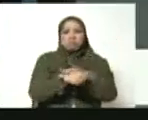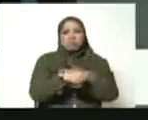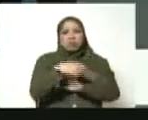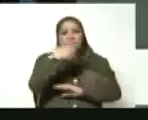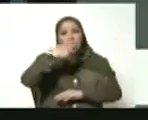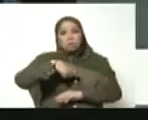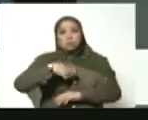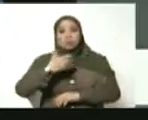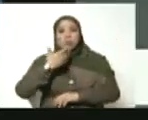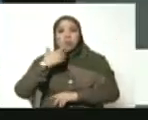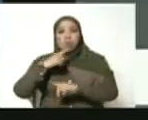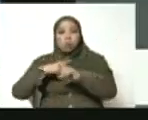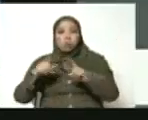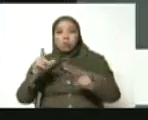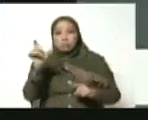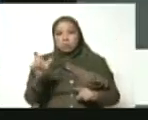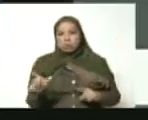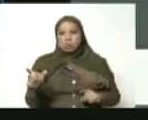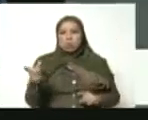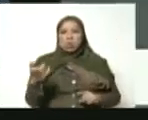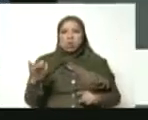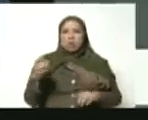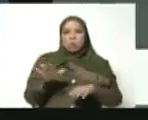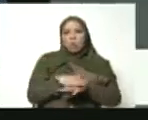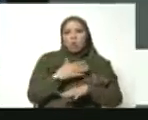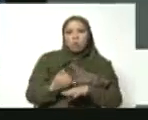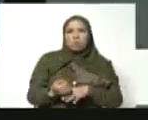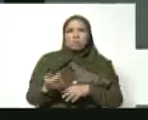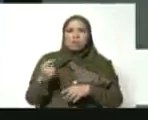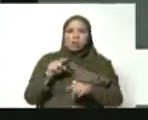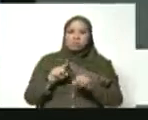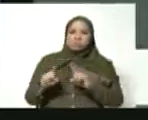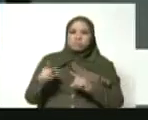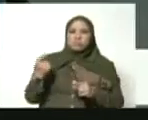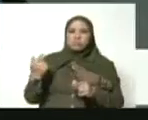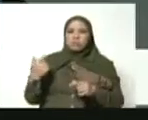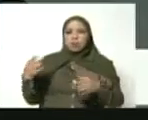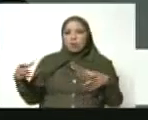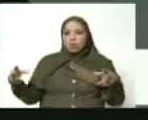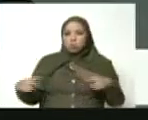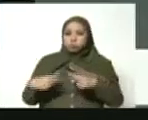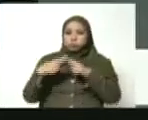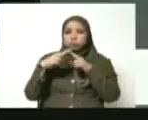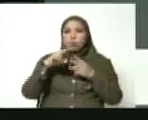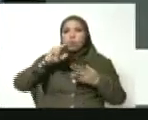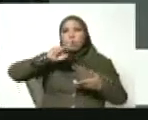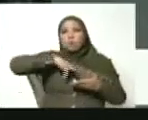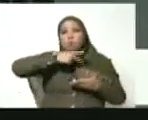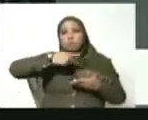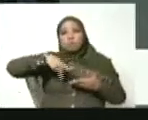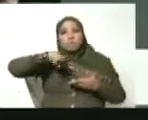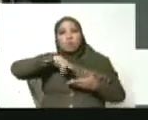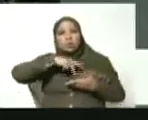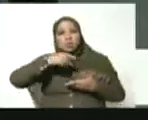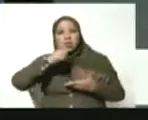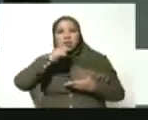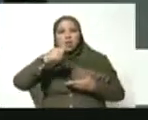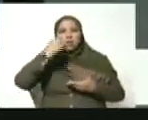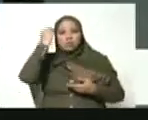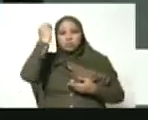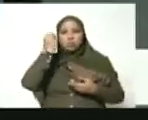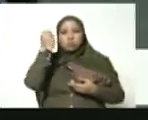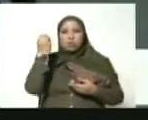los otros. Buscamos entonces en este encuentro humildemente aportar desde la poesía esa reflexión